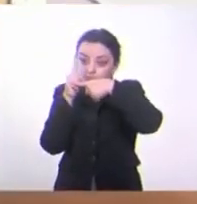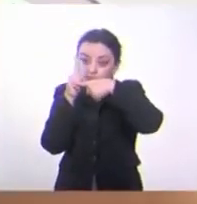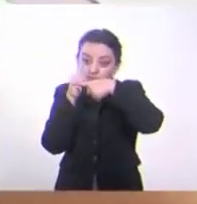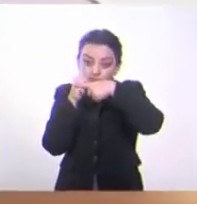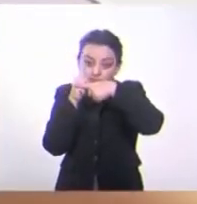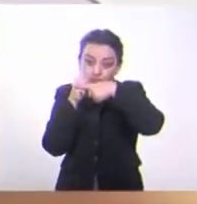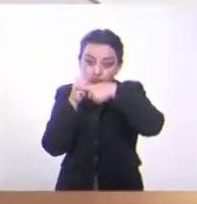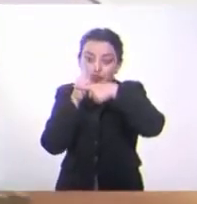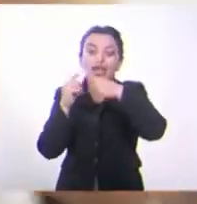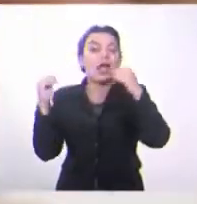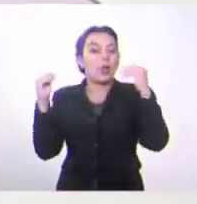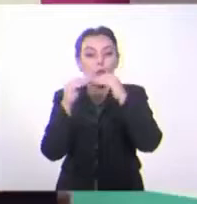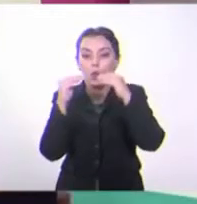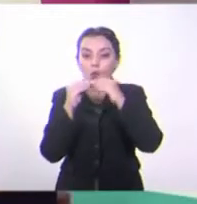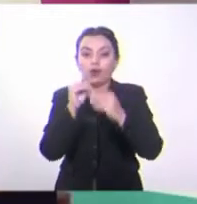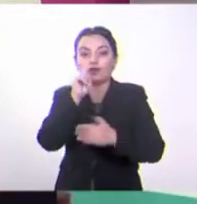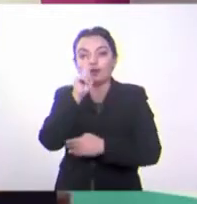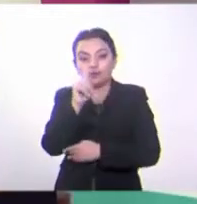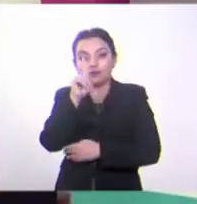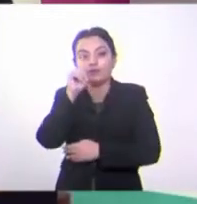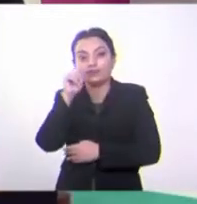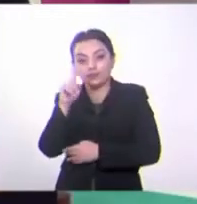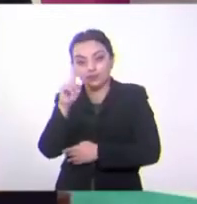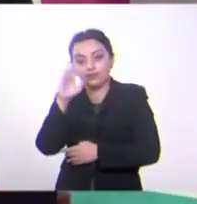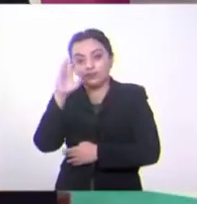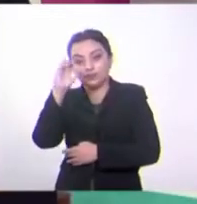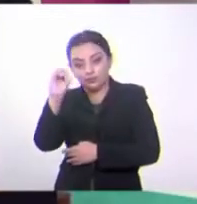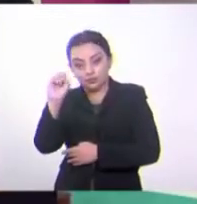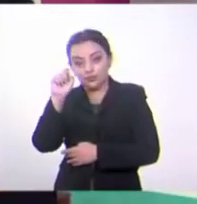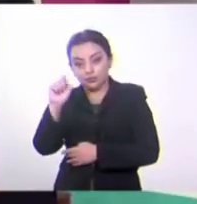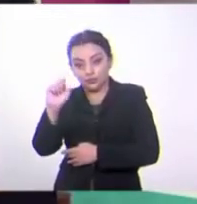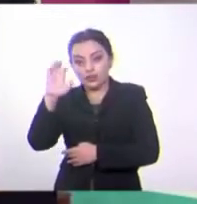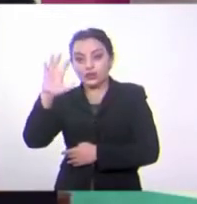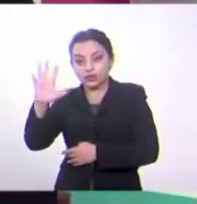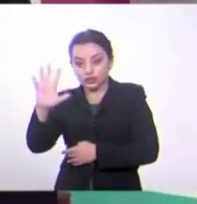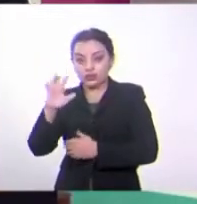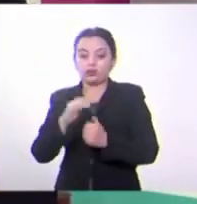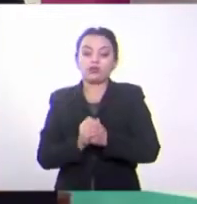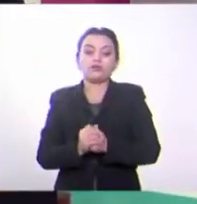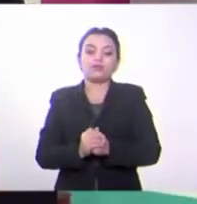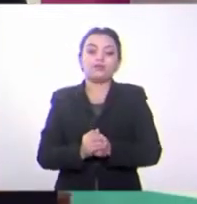110.5. También 110.5. Y nos queda uno por verificar.